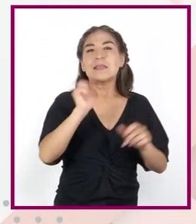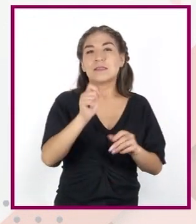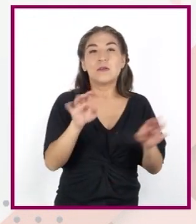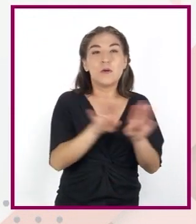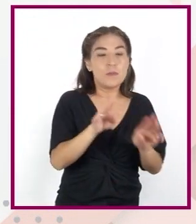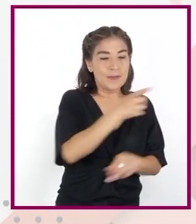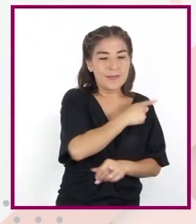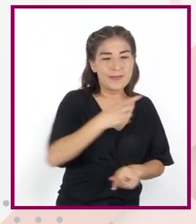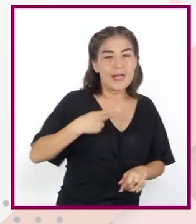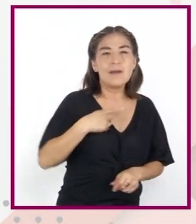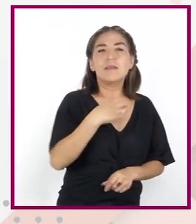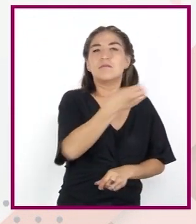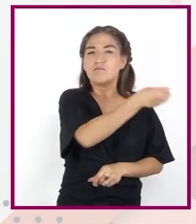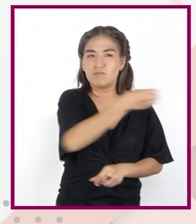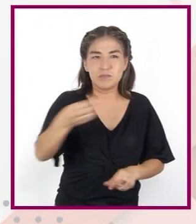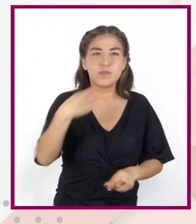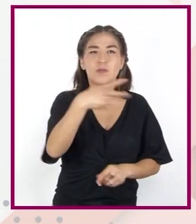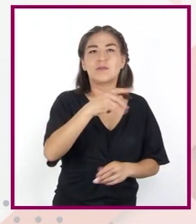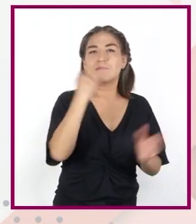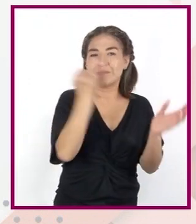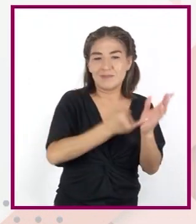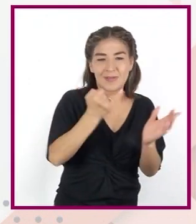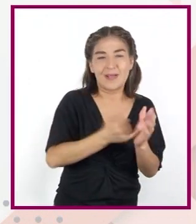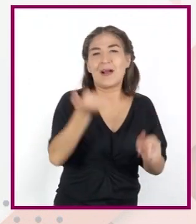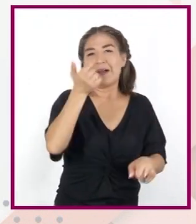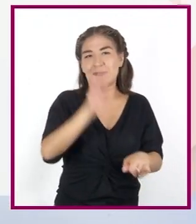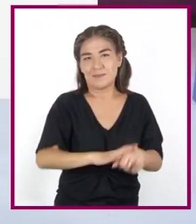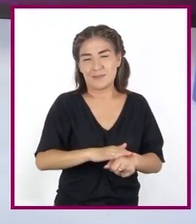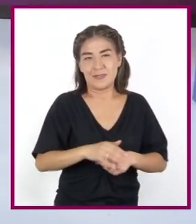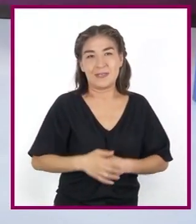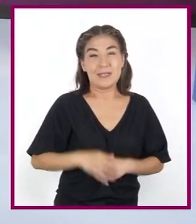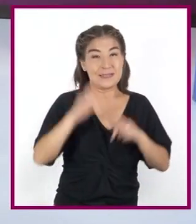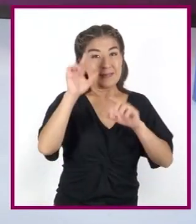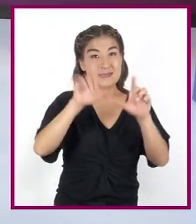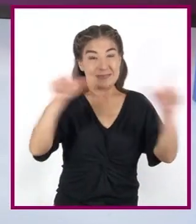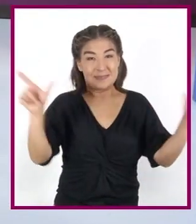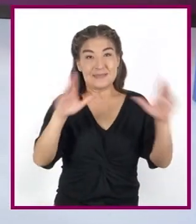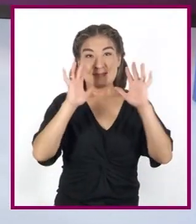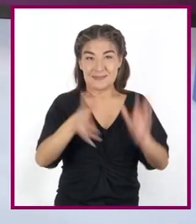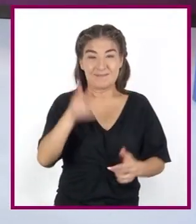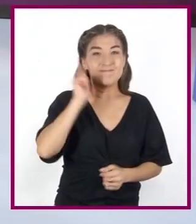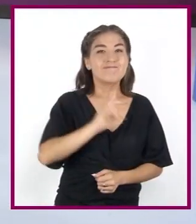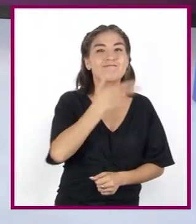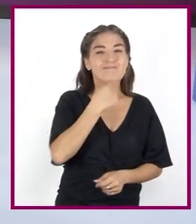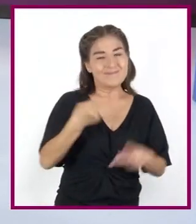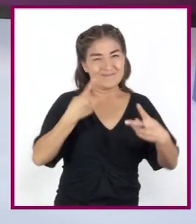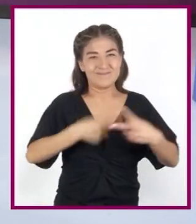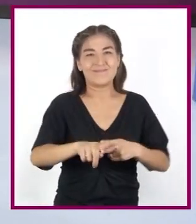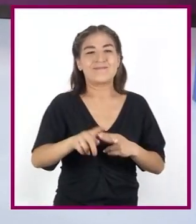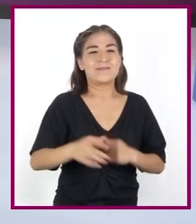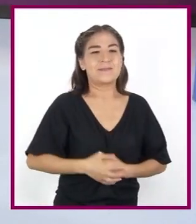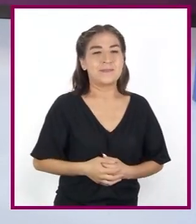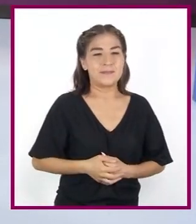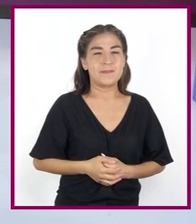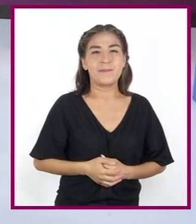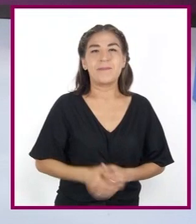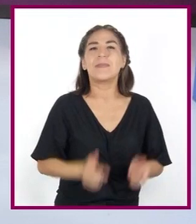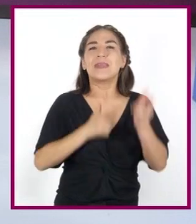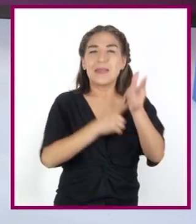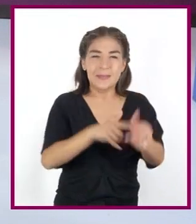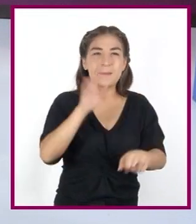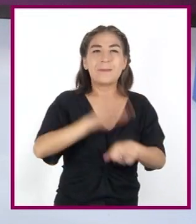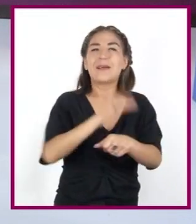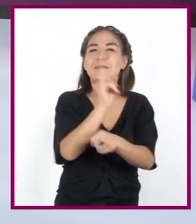cumplir obligaciones fiscales o administrativas. ¿Listas? ¿Listos? Comencemos. Continuemos